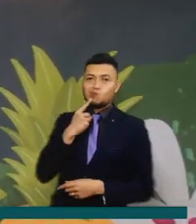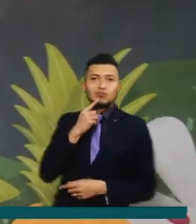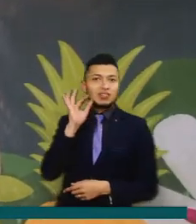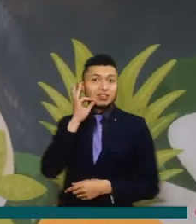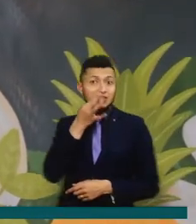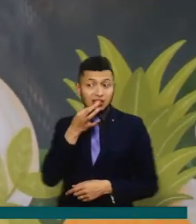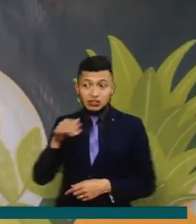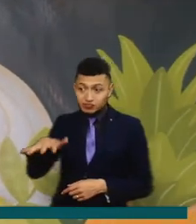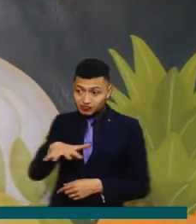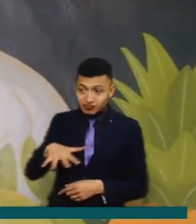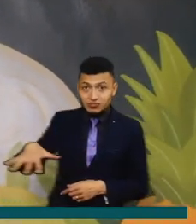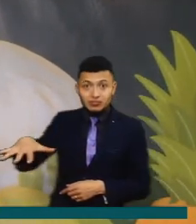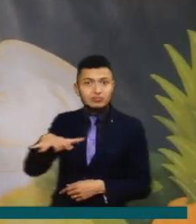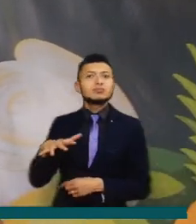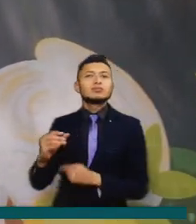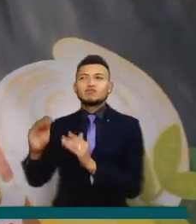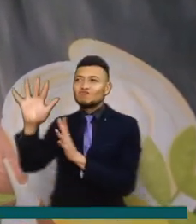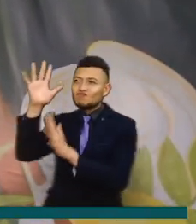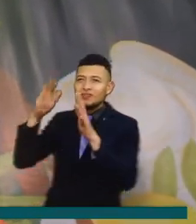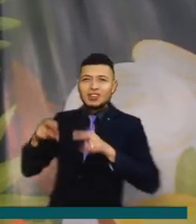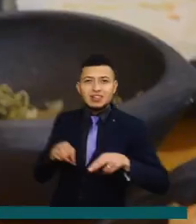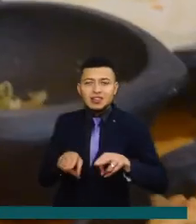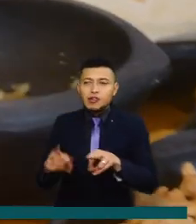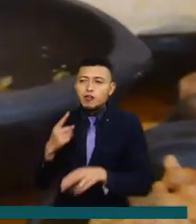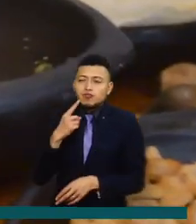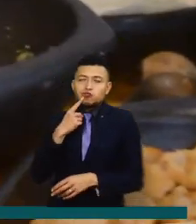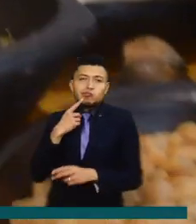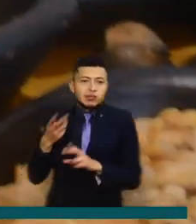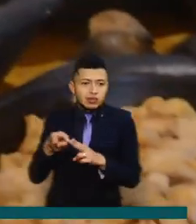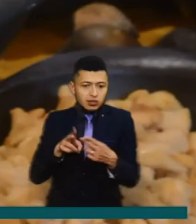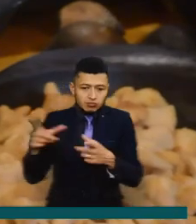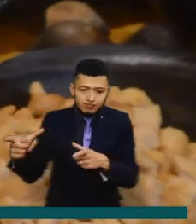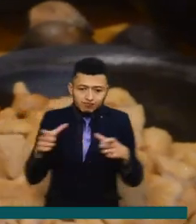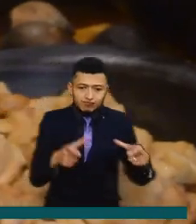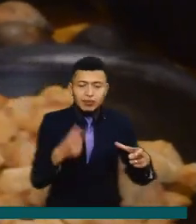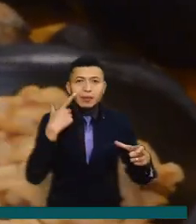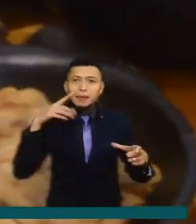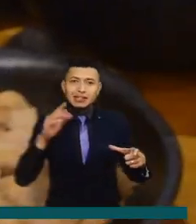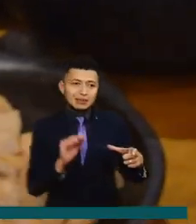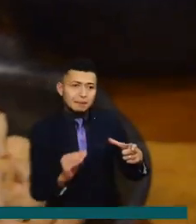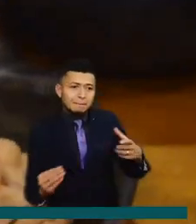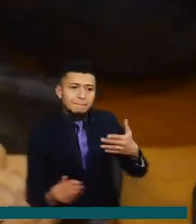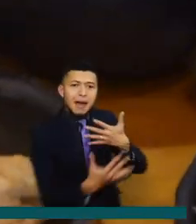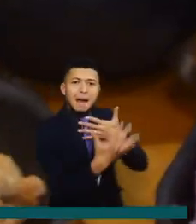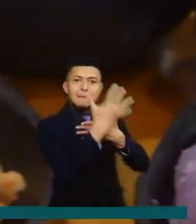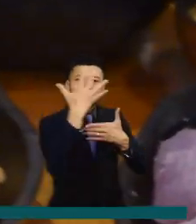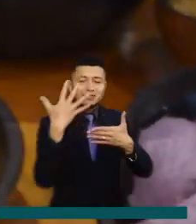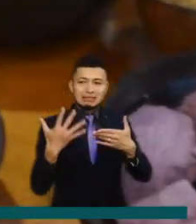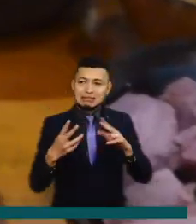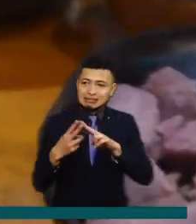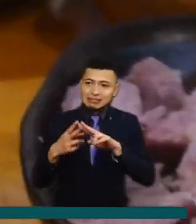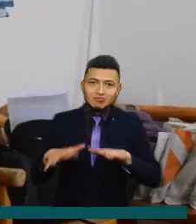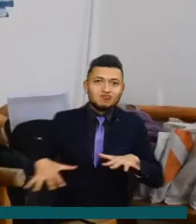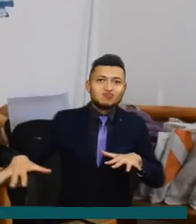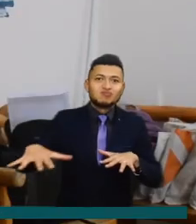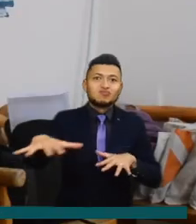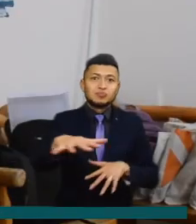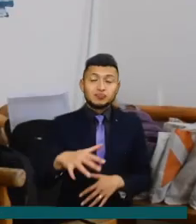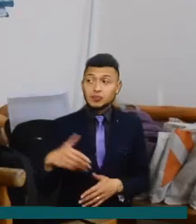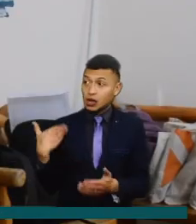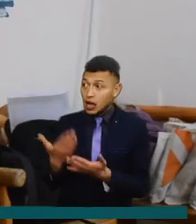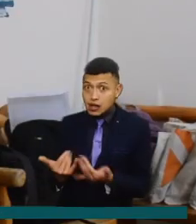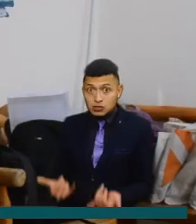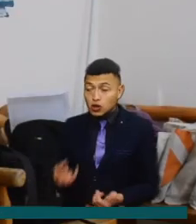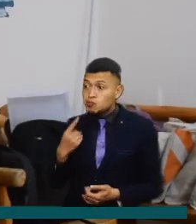ruta gastronómica Sabor a Selva y Río es un tour gastronómico donde cada plato se convierte en el mapa que permite descubrir una historia. Hasta ahora lo que